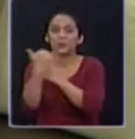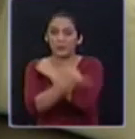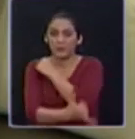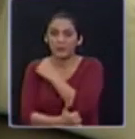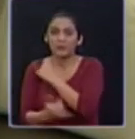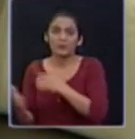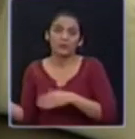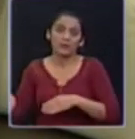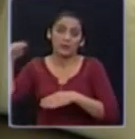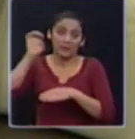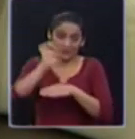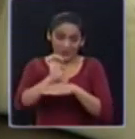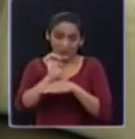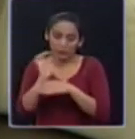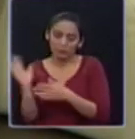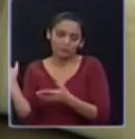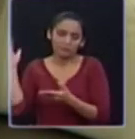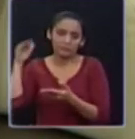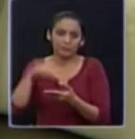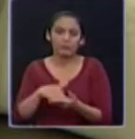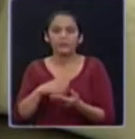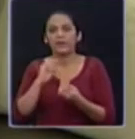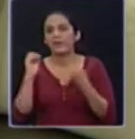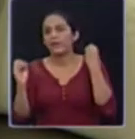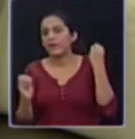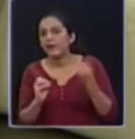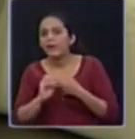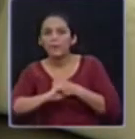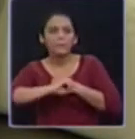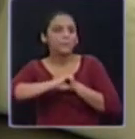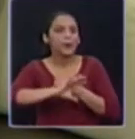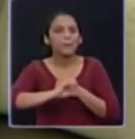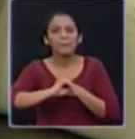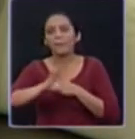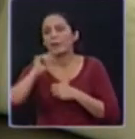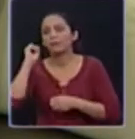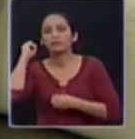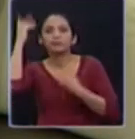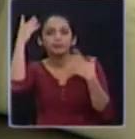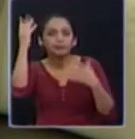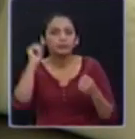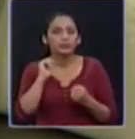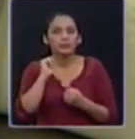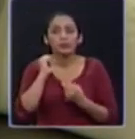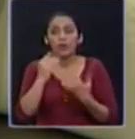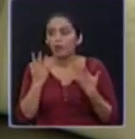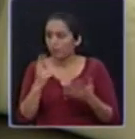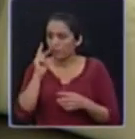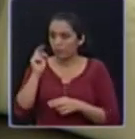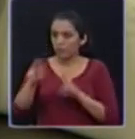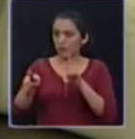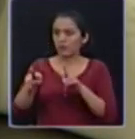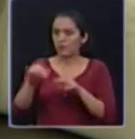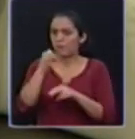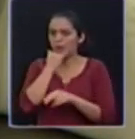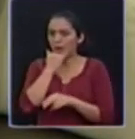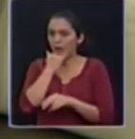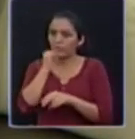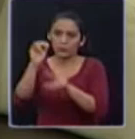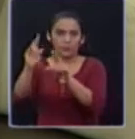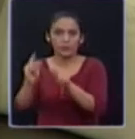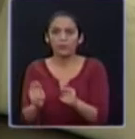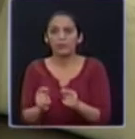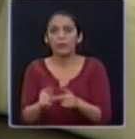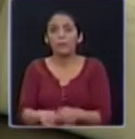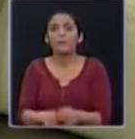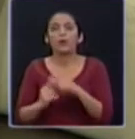esas actividades en el Ecuador, se le tiene que abrir un procedimiento de deportación que incluye señalamiento de la